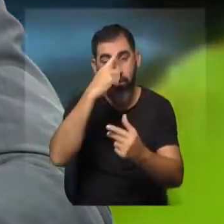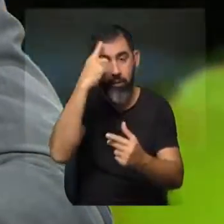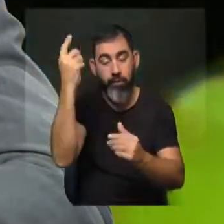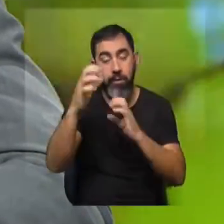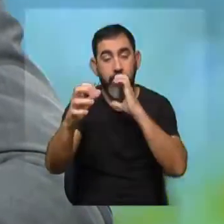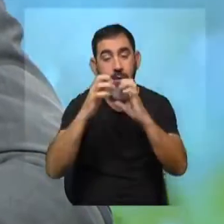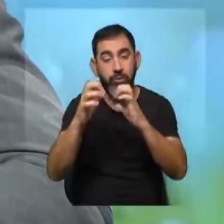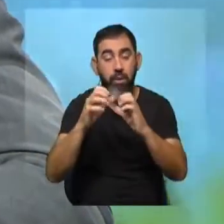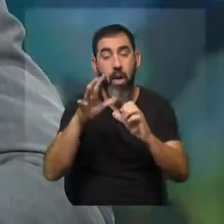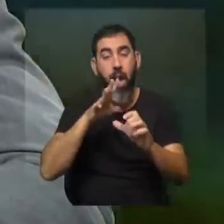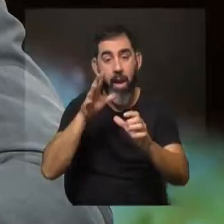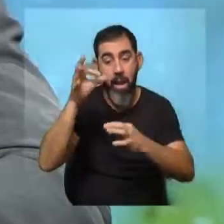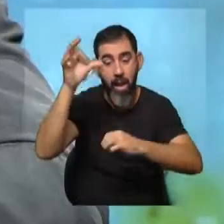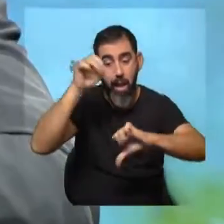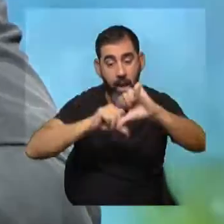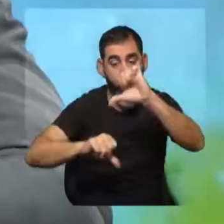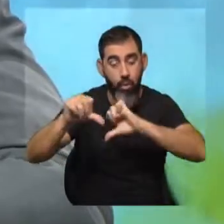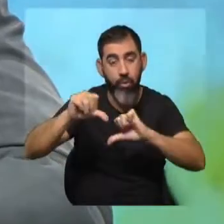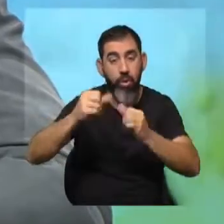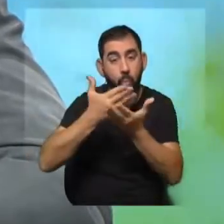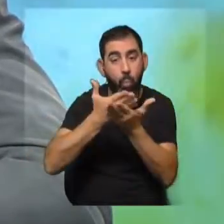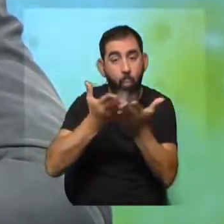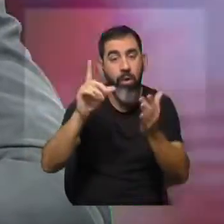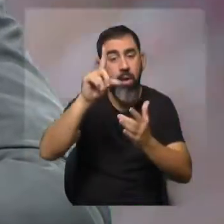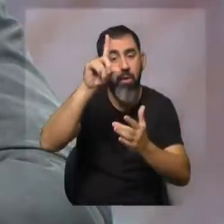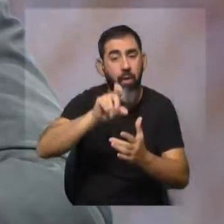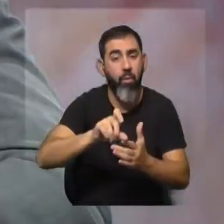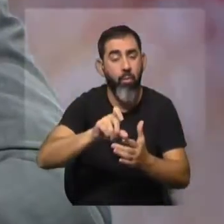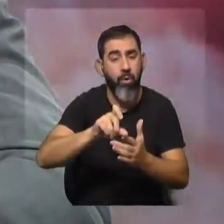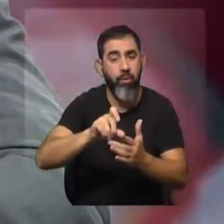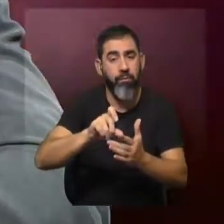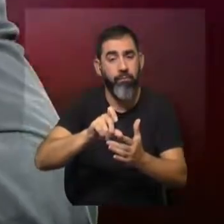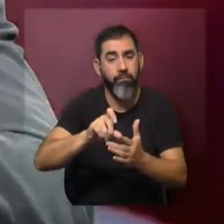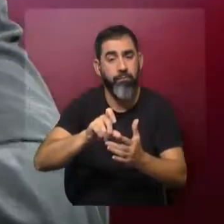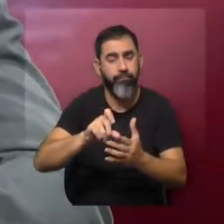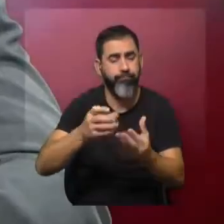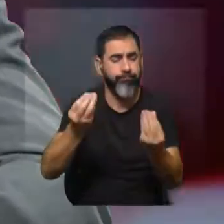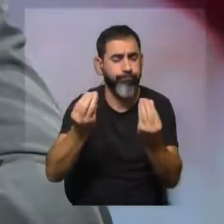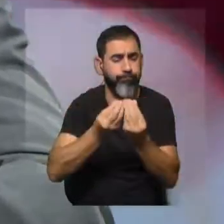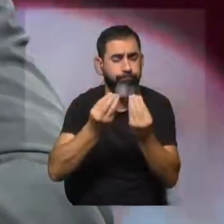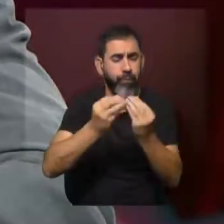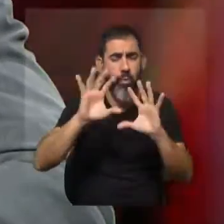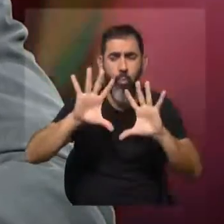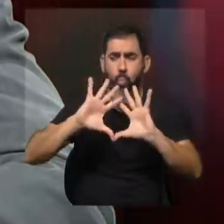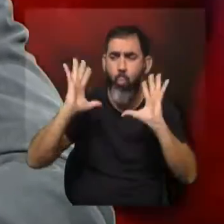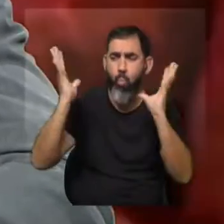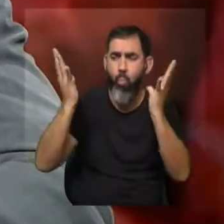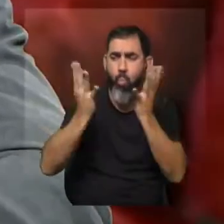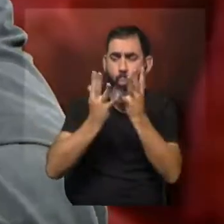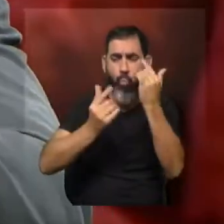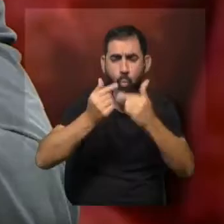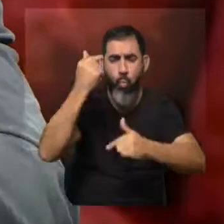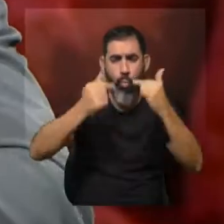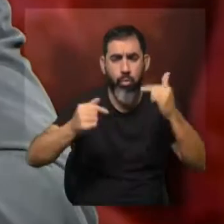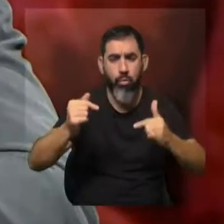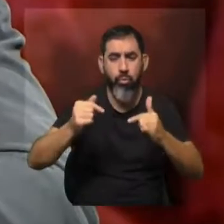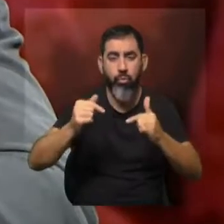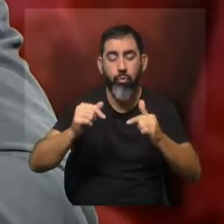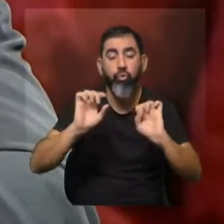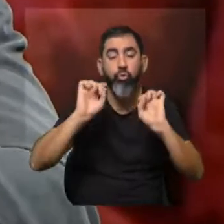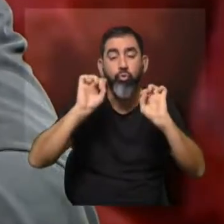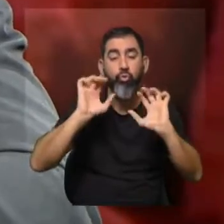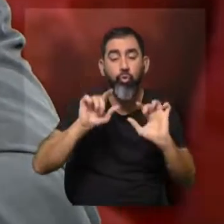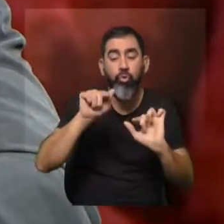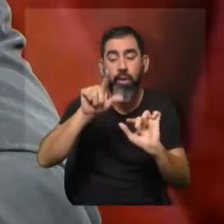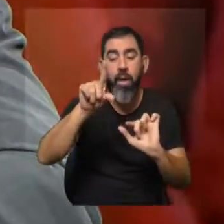Atómica, hay un laboratorio que tiene muestras de agua de infinitos lugares del mundo, ¿sí? Que son precisamente